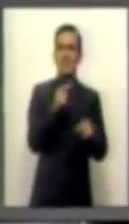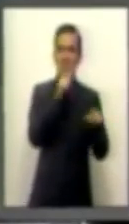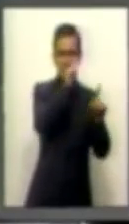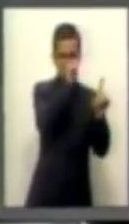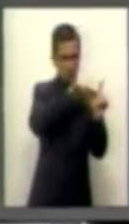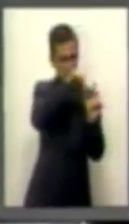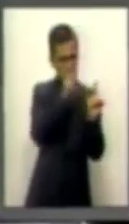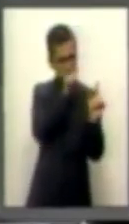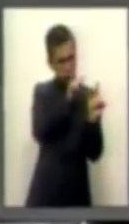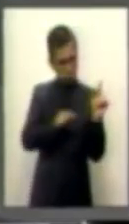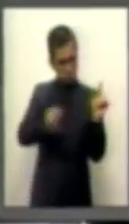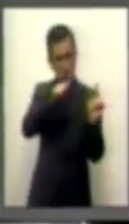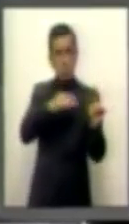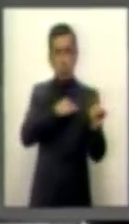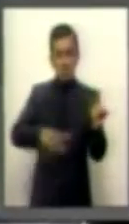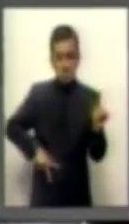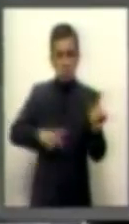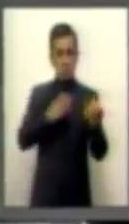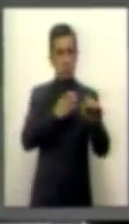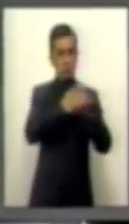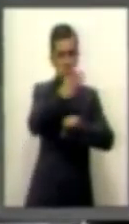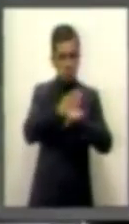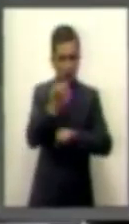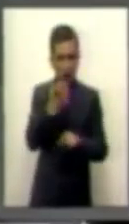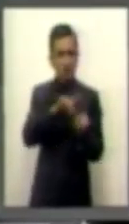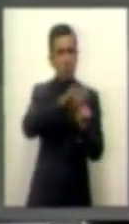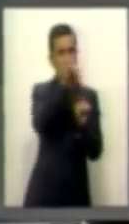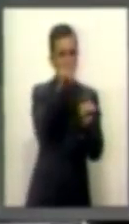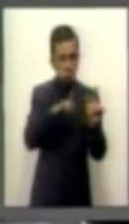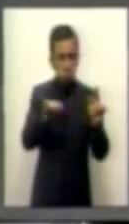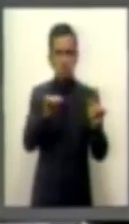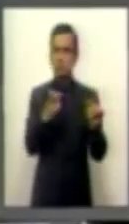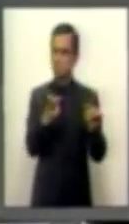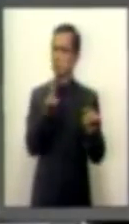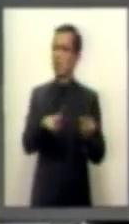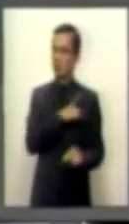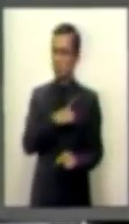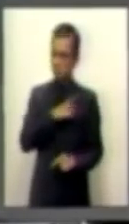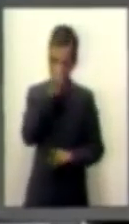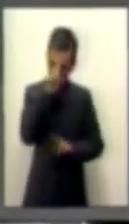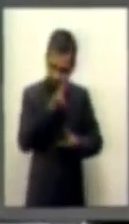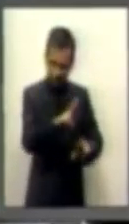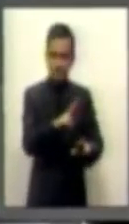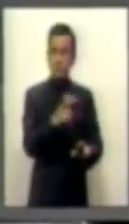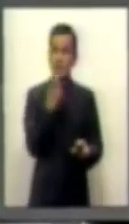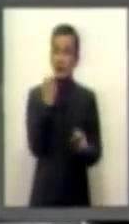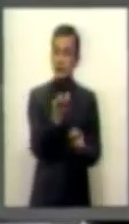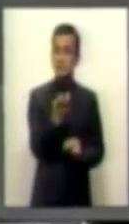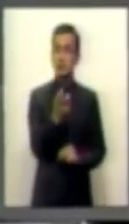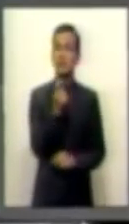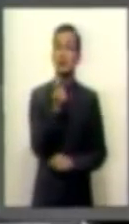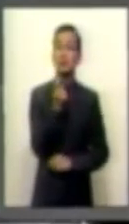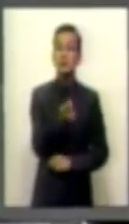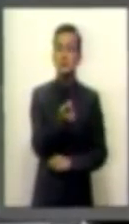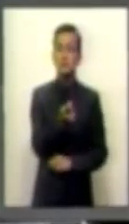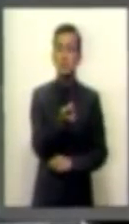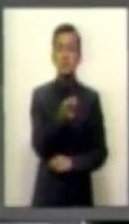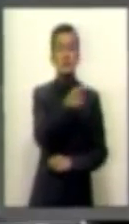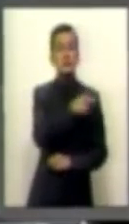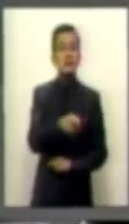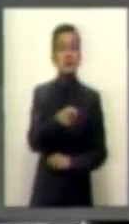y nacional es ampliamente reconocida constituyen con contribuyen con